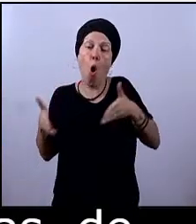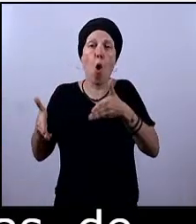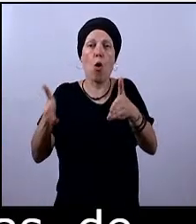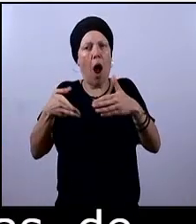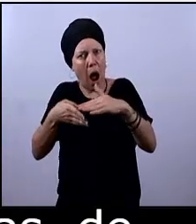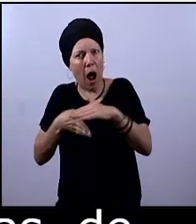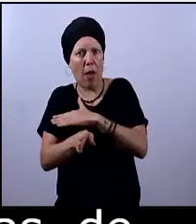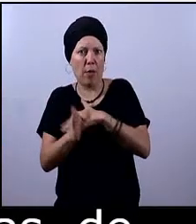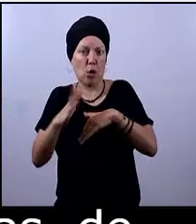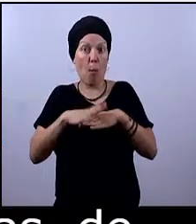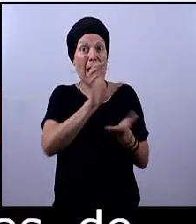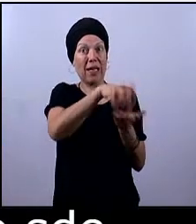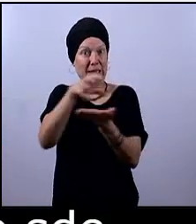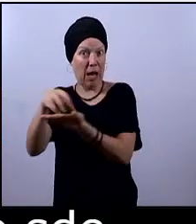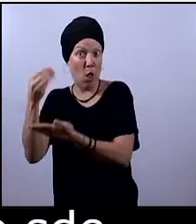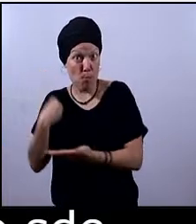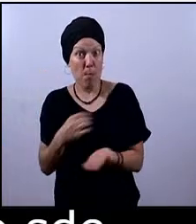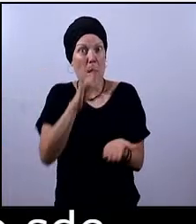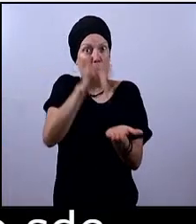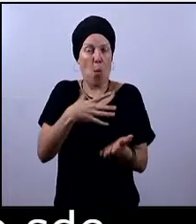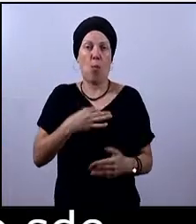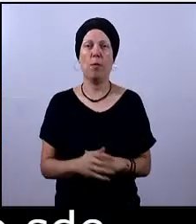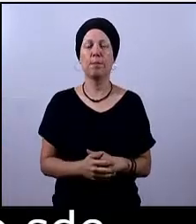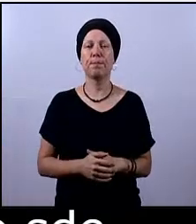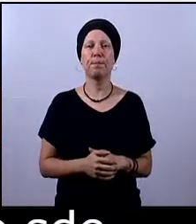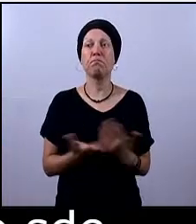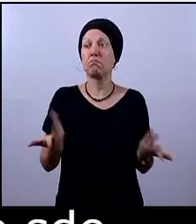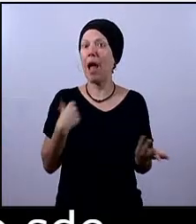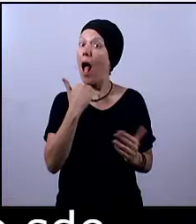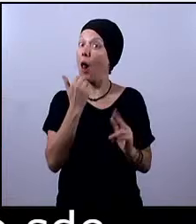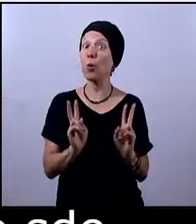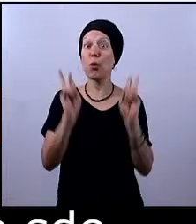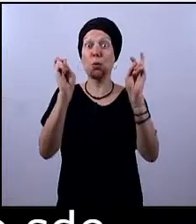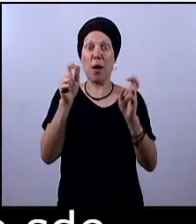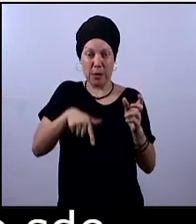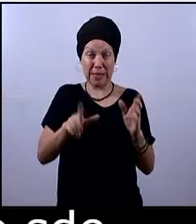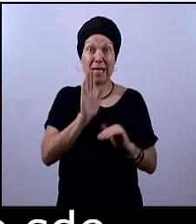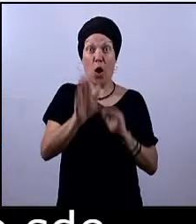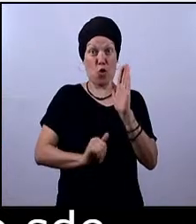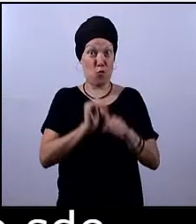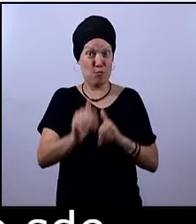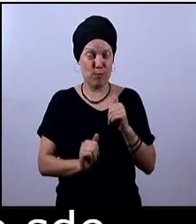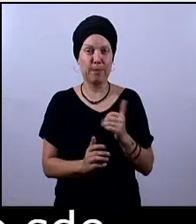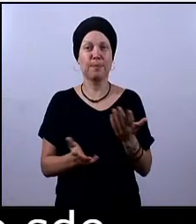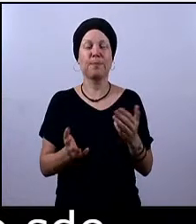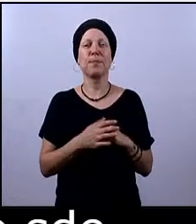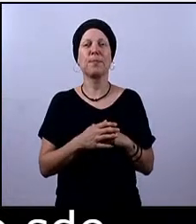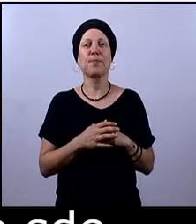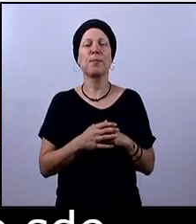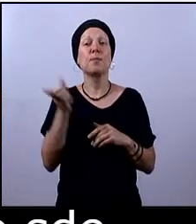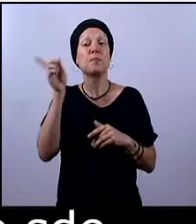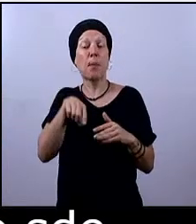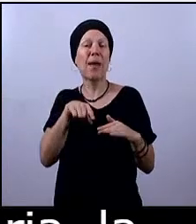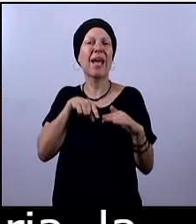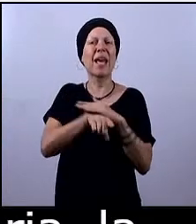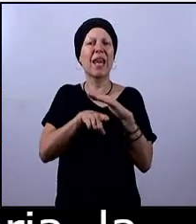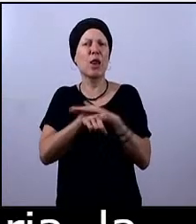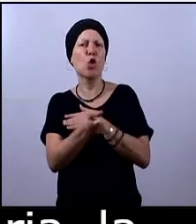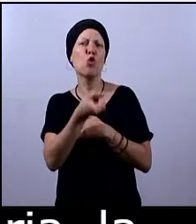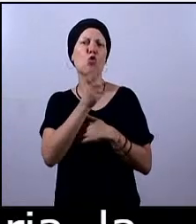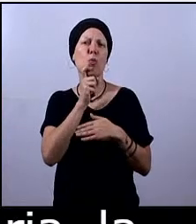acceso a dichas instalaciones. Y como novedad en esta convocatoria, la tramitación va a